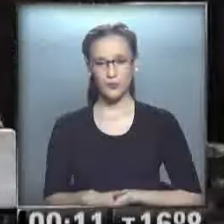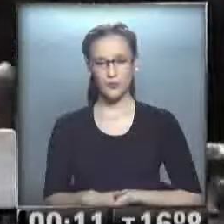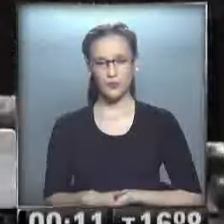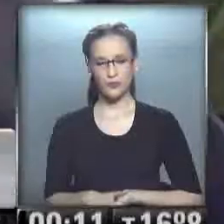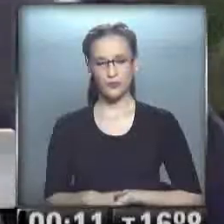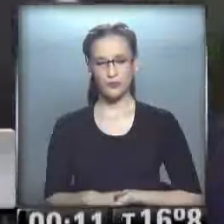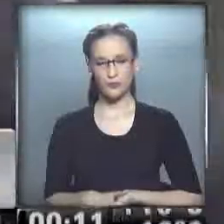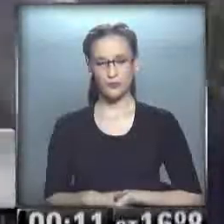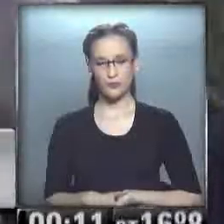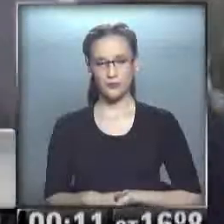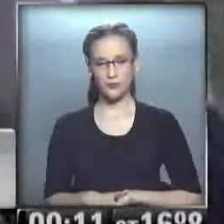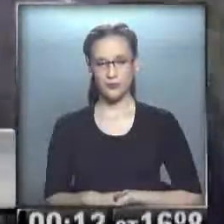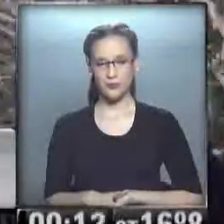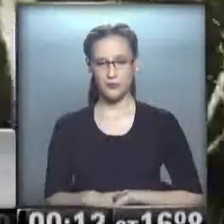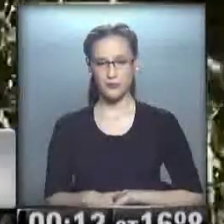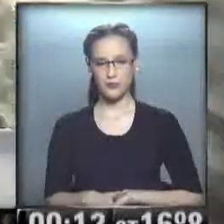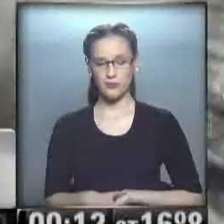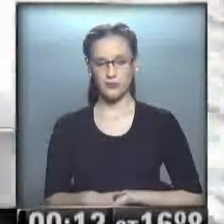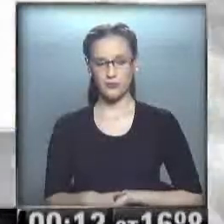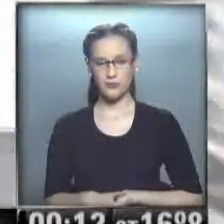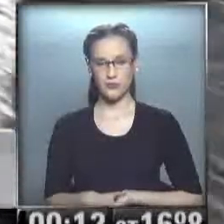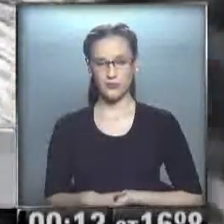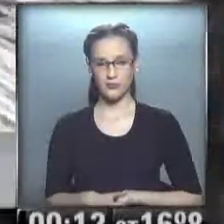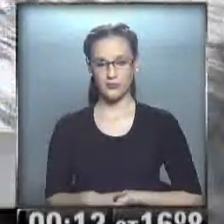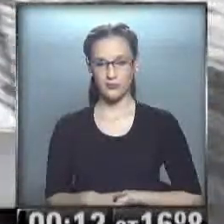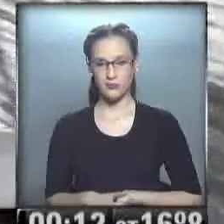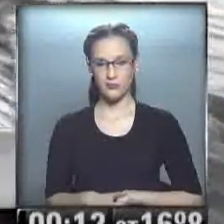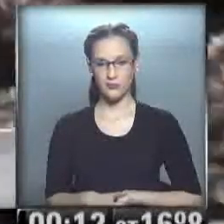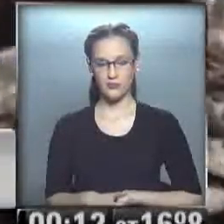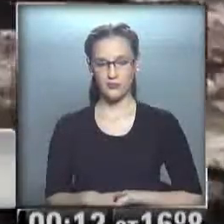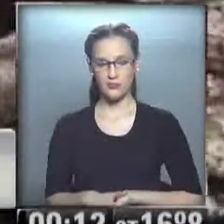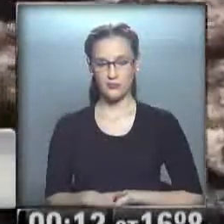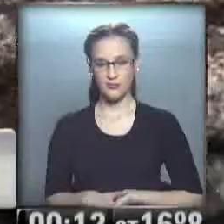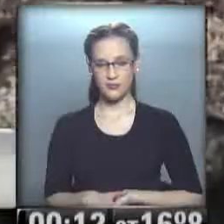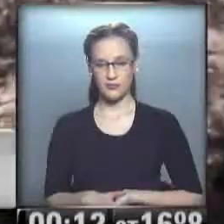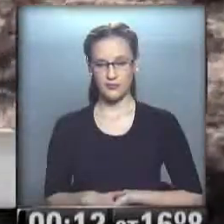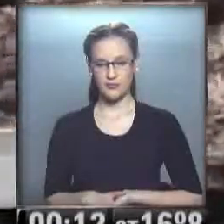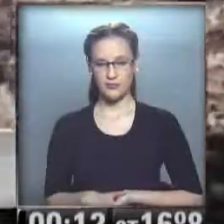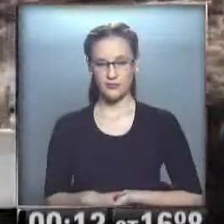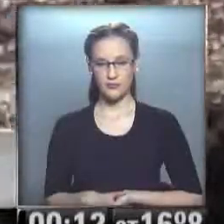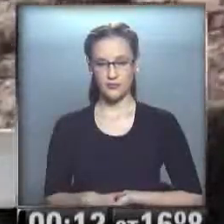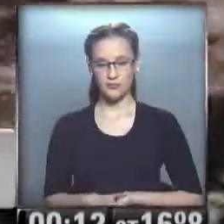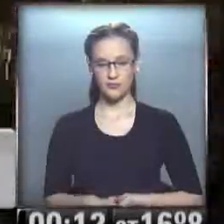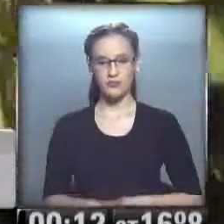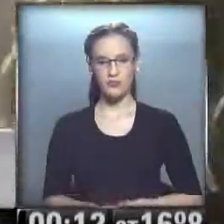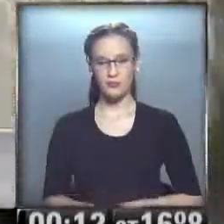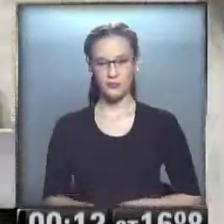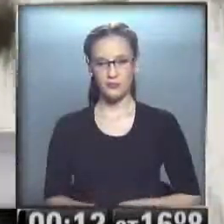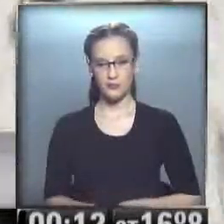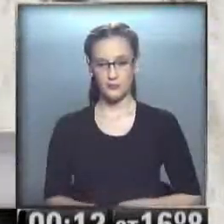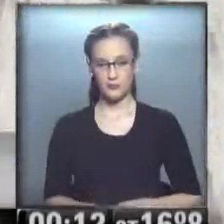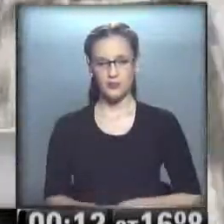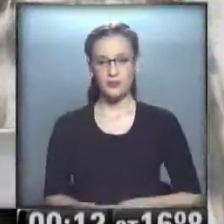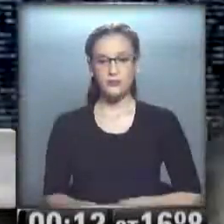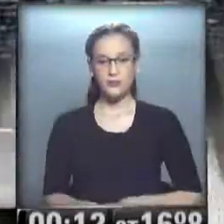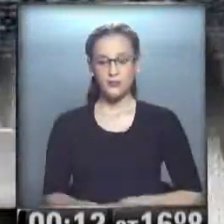llevo. Caminos estrechos, pega el sol en el pecho, atada mi espalda, la